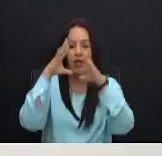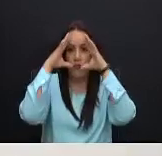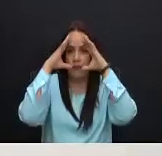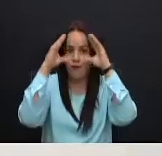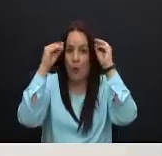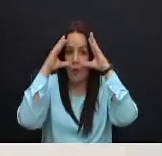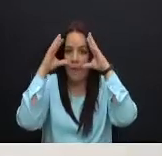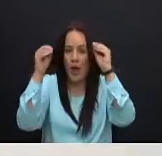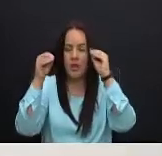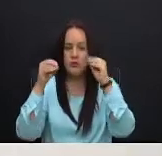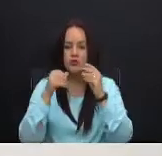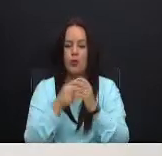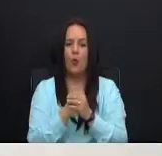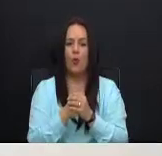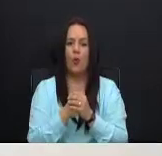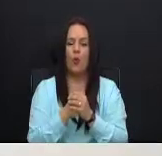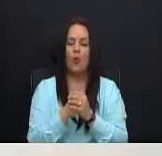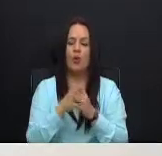información